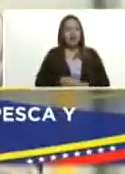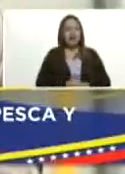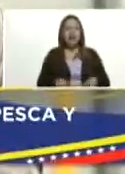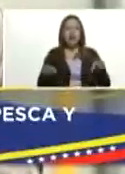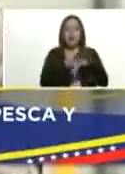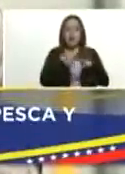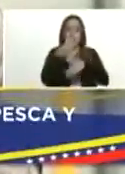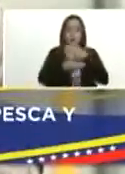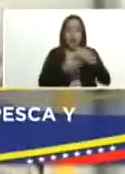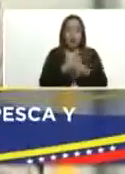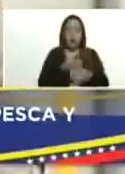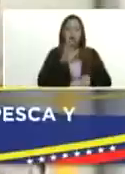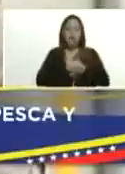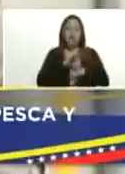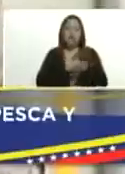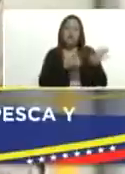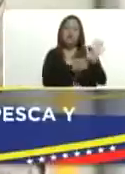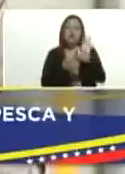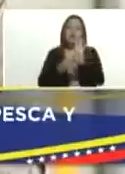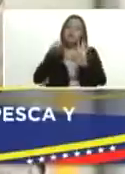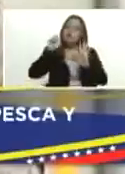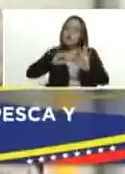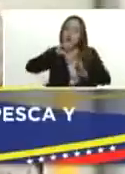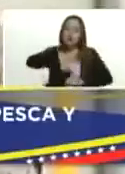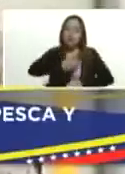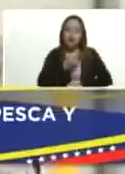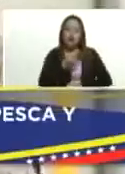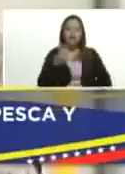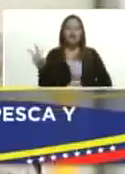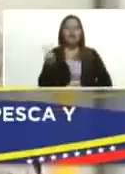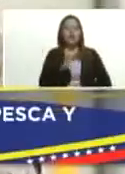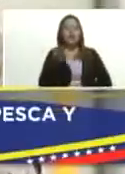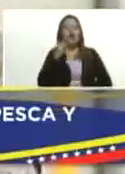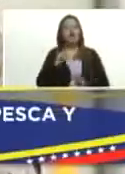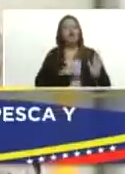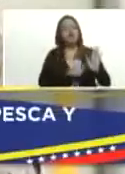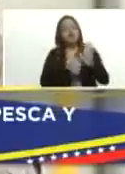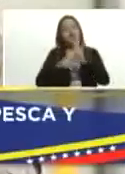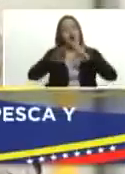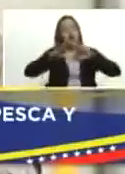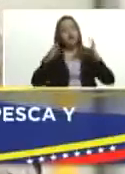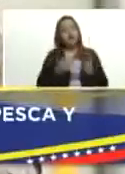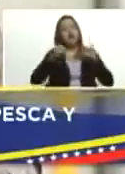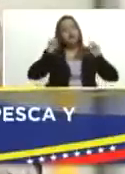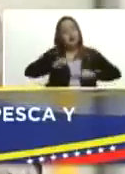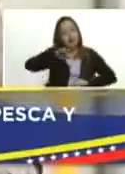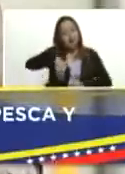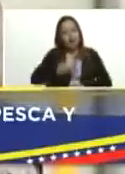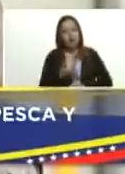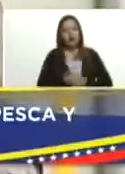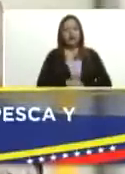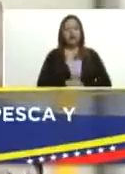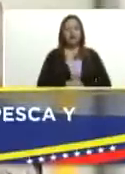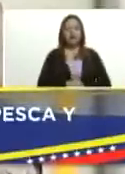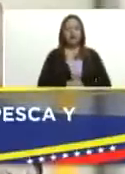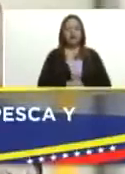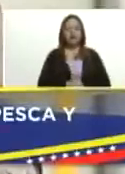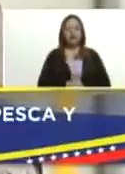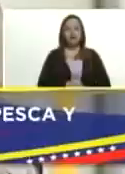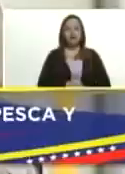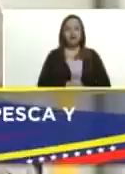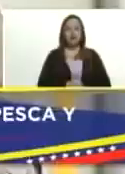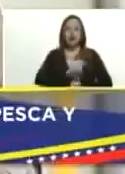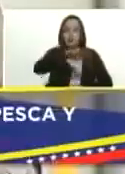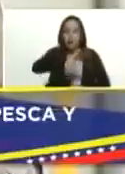hemos hecho, porque se ha demostrado que sí se puede. Venezuela le está demostrando al mundo que sí se puede. Se